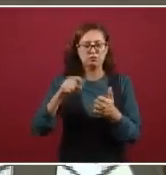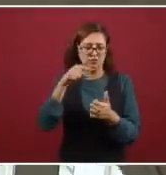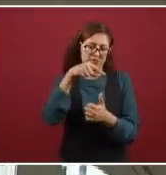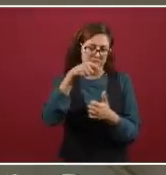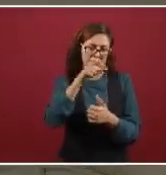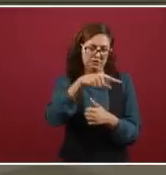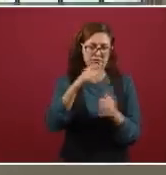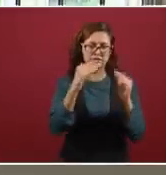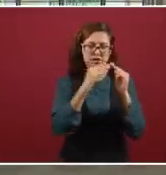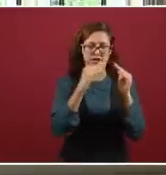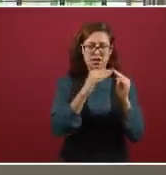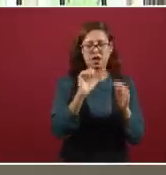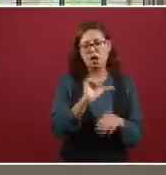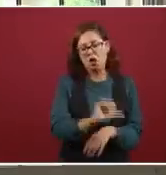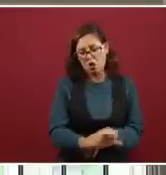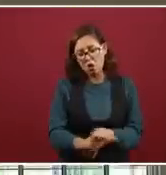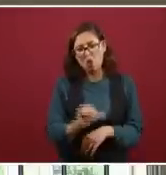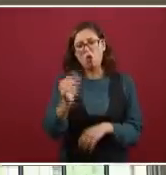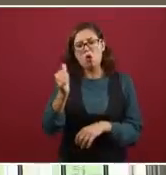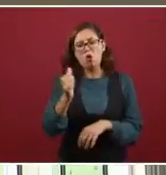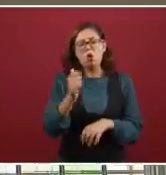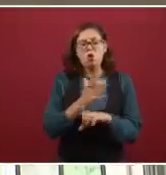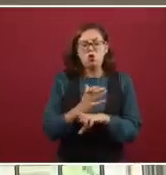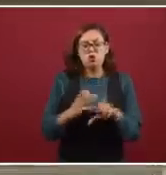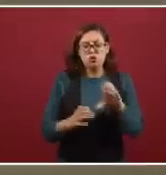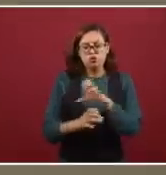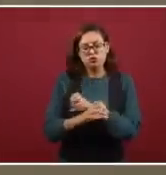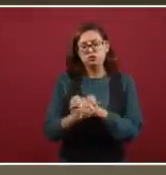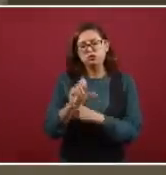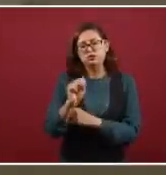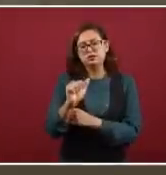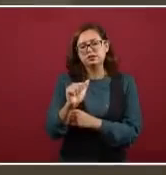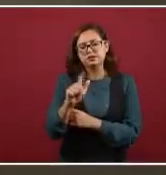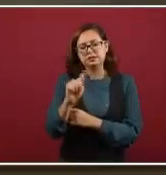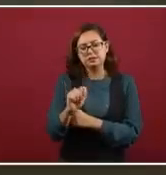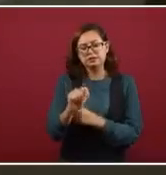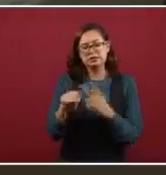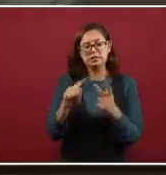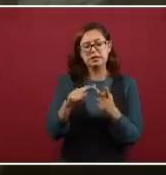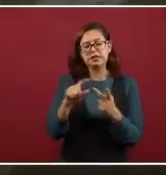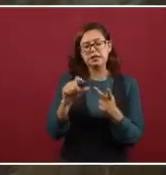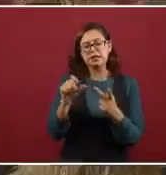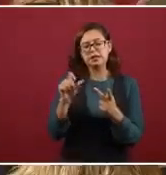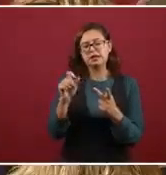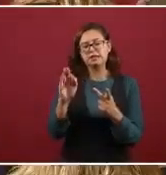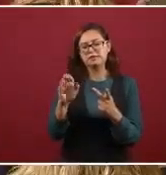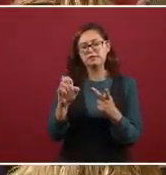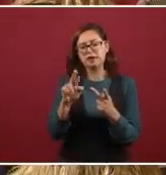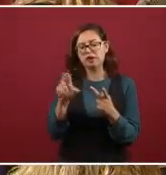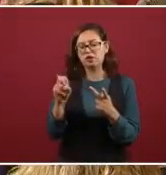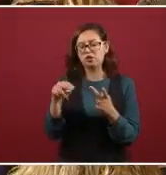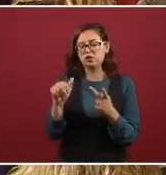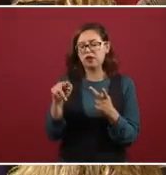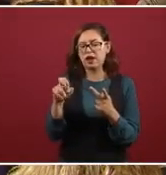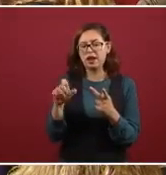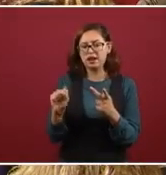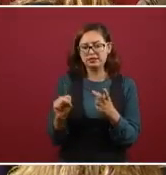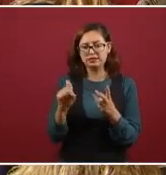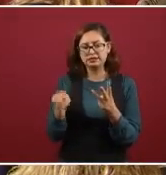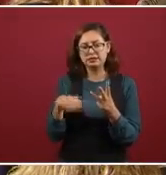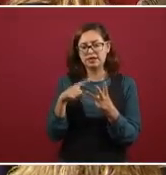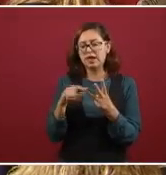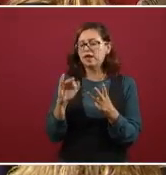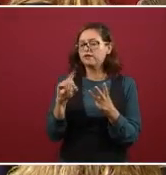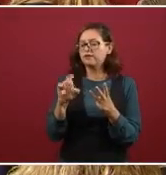Tenemos de otras entidades transferentes que son el SAT, de Ferronales, de Tesofe y de un fideicomiso que tenemos,